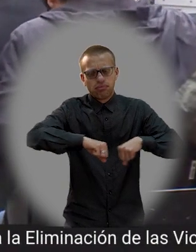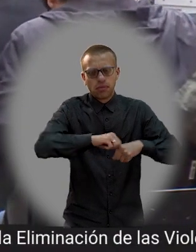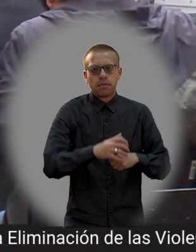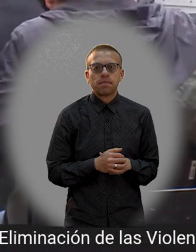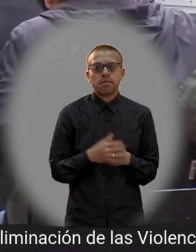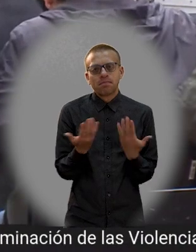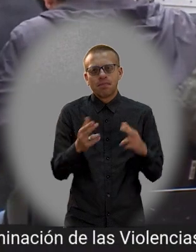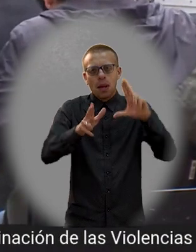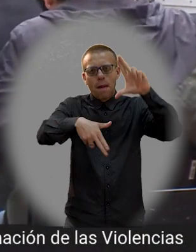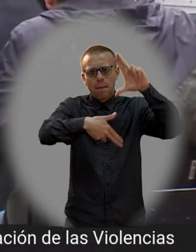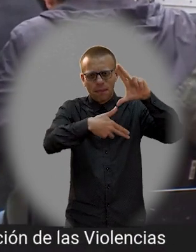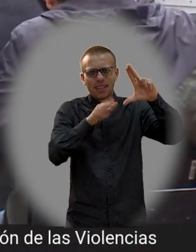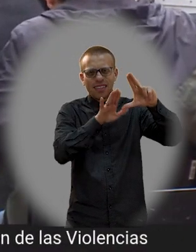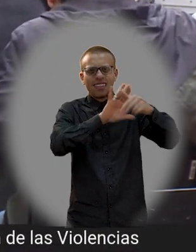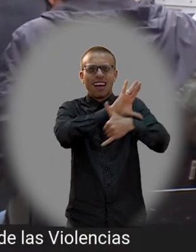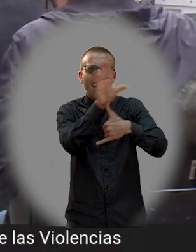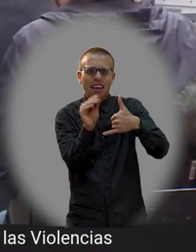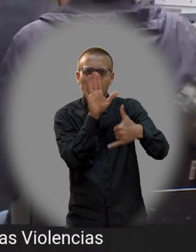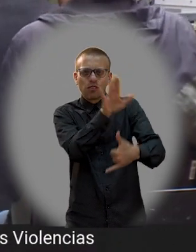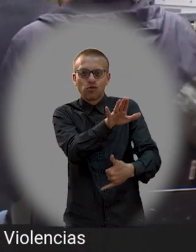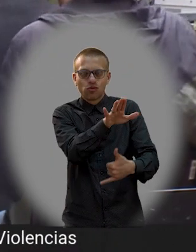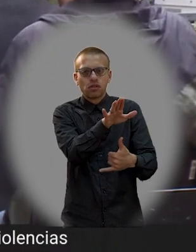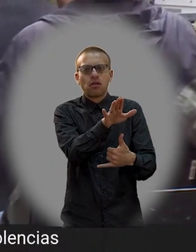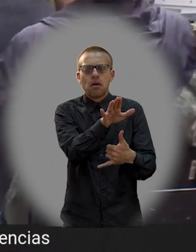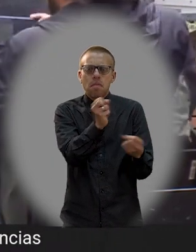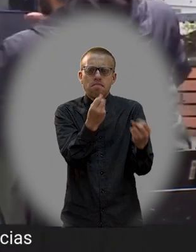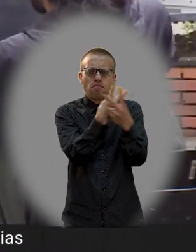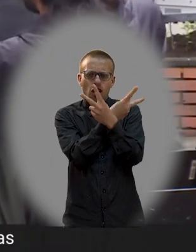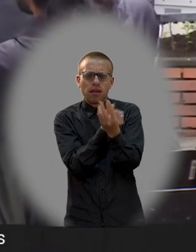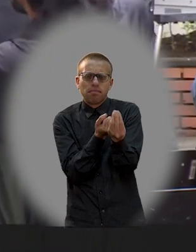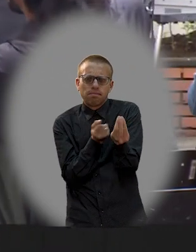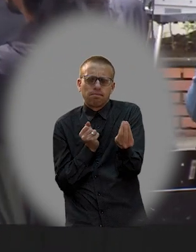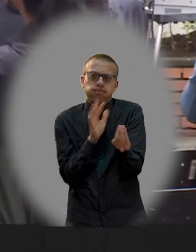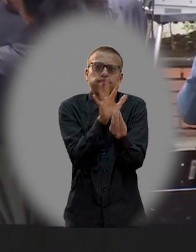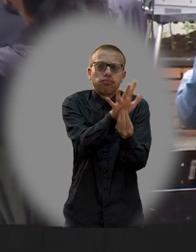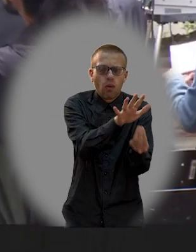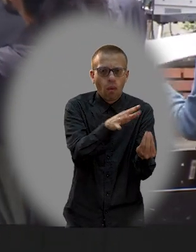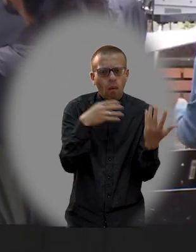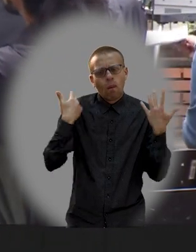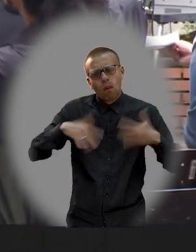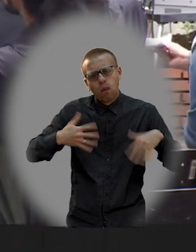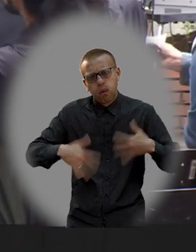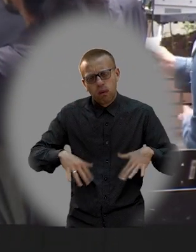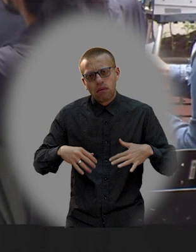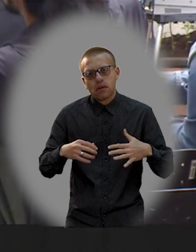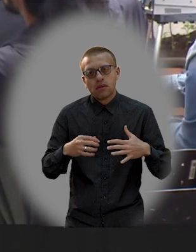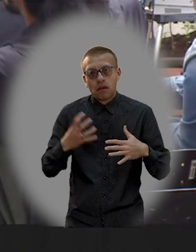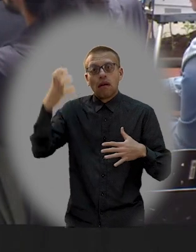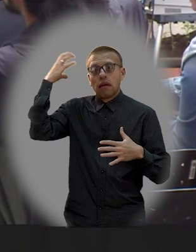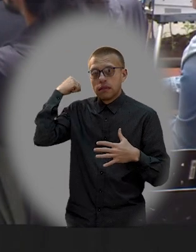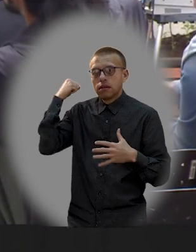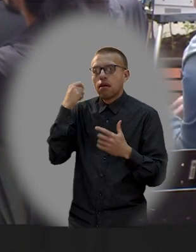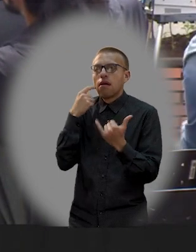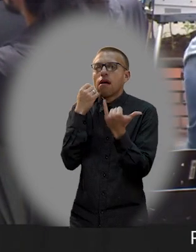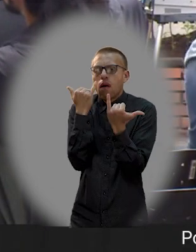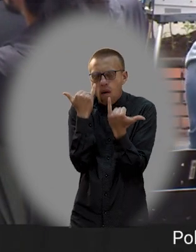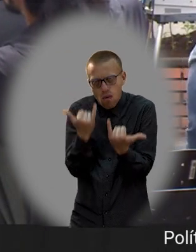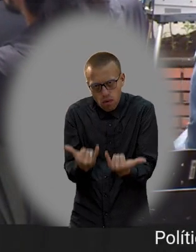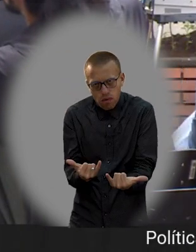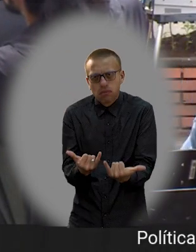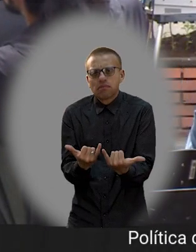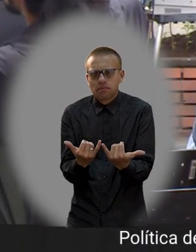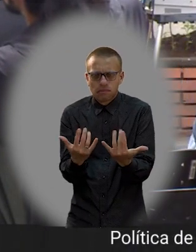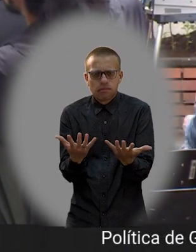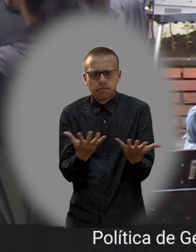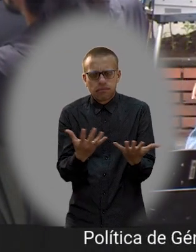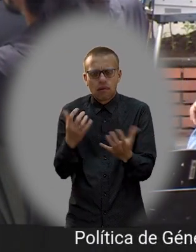América Latina y en el Caribe, las cuales no solamente eran allegadas en ese momento, sino que también en este momento presentamos, a pesar